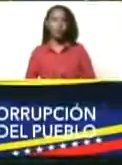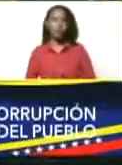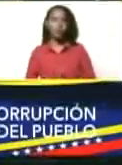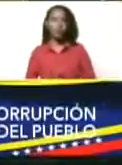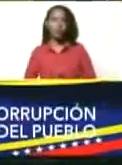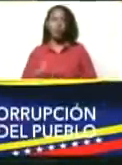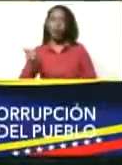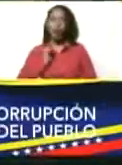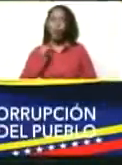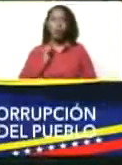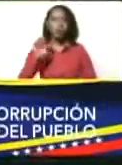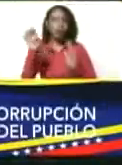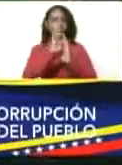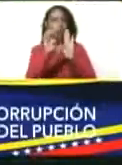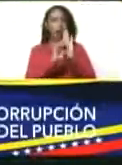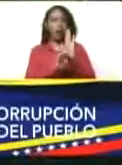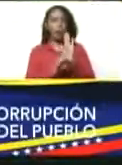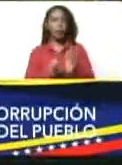en cualquier etapa,